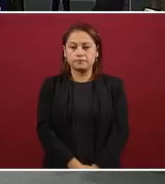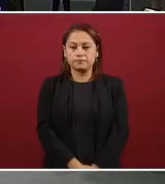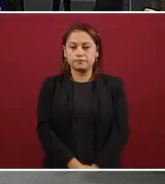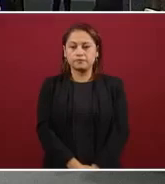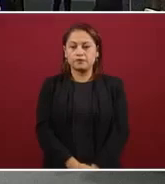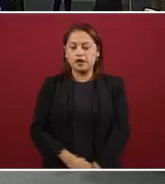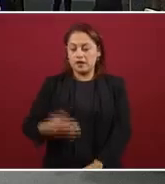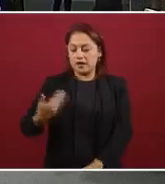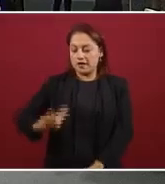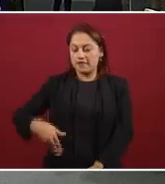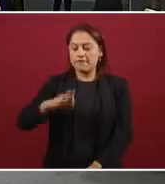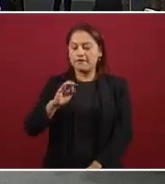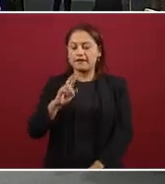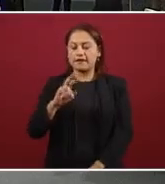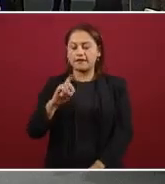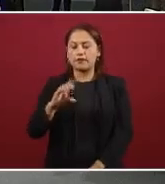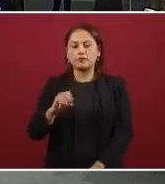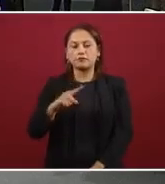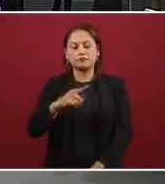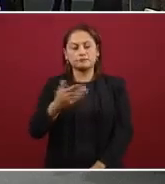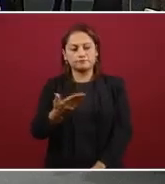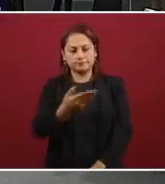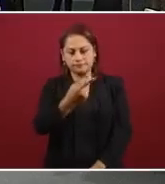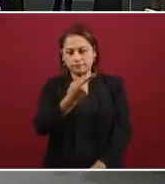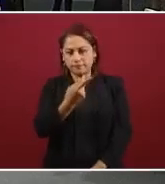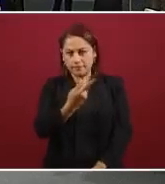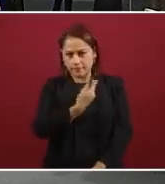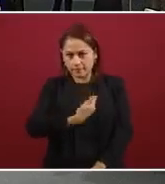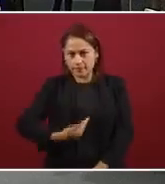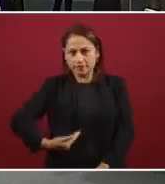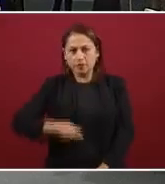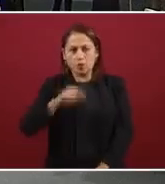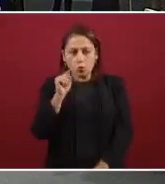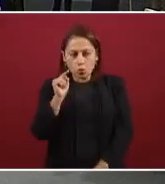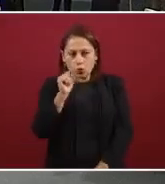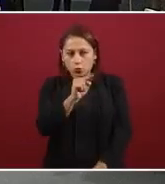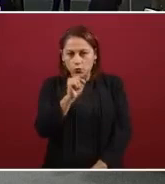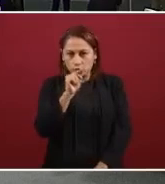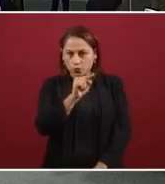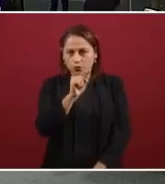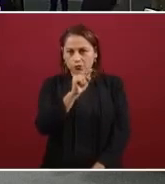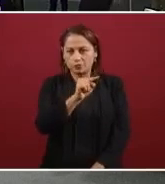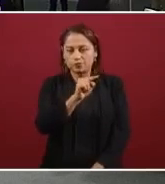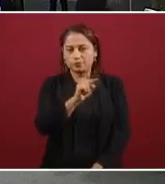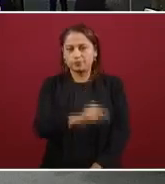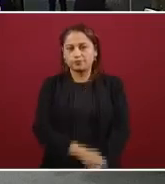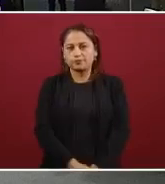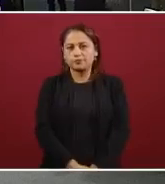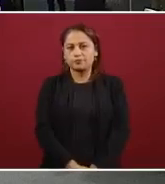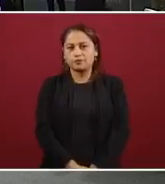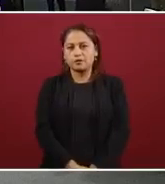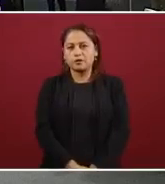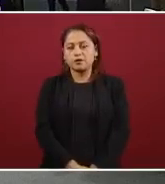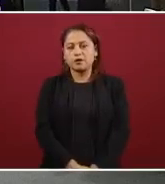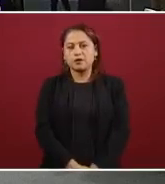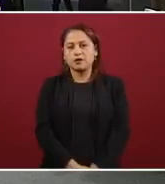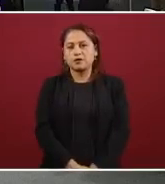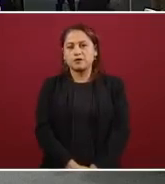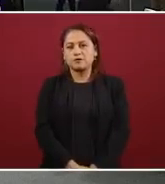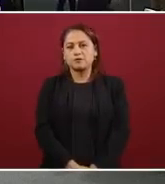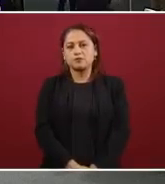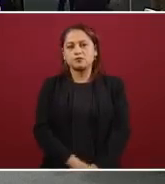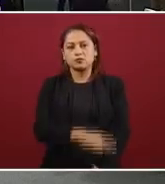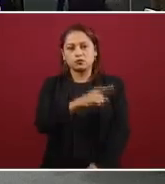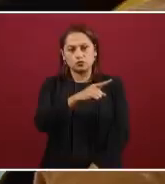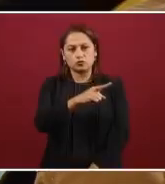Federico Lamont. Señor presidente, en lo que compete a usted, si estaría en condición de establecer una campaña para